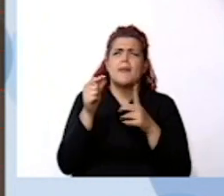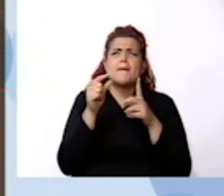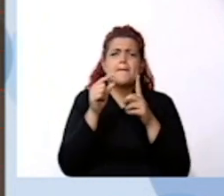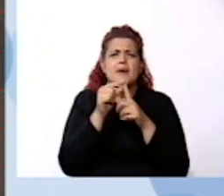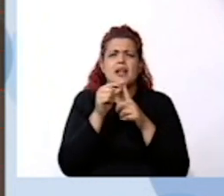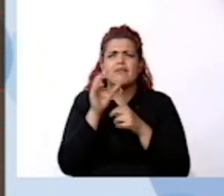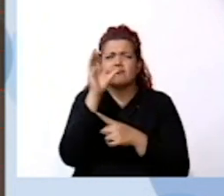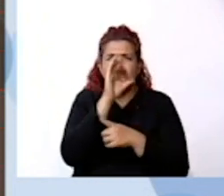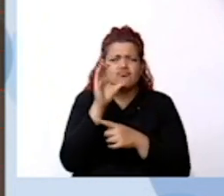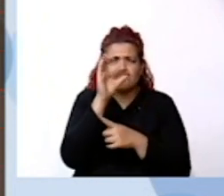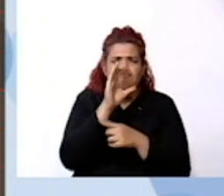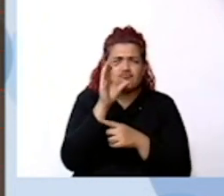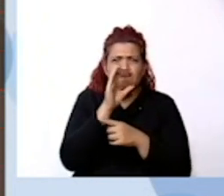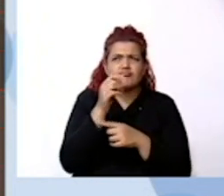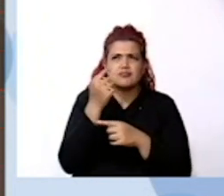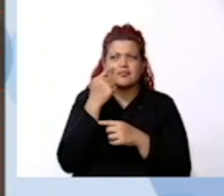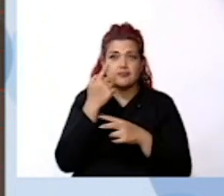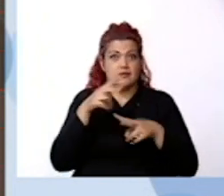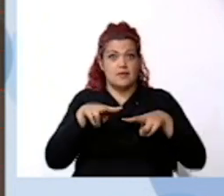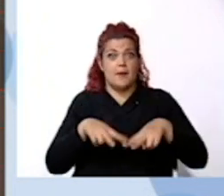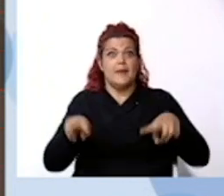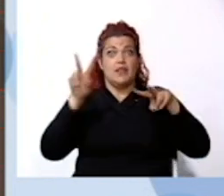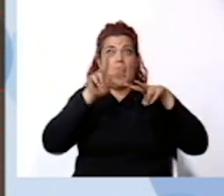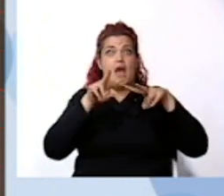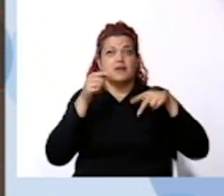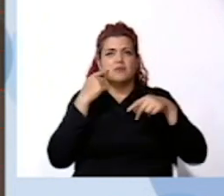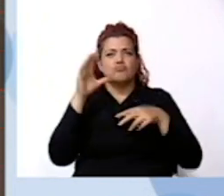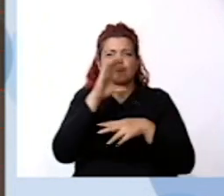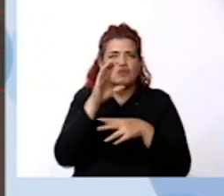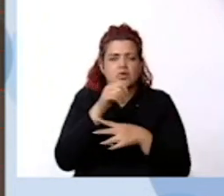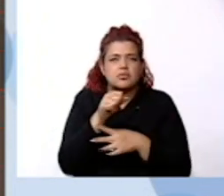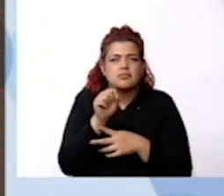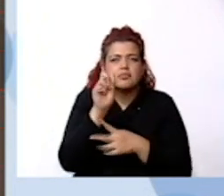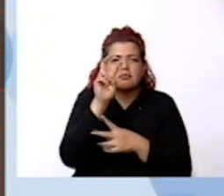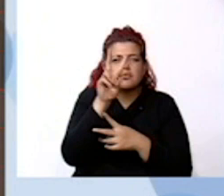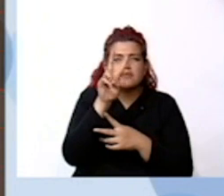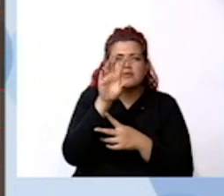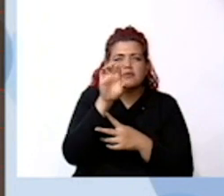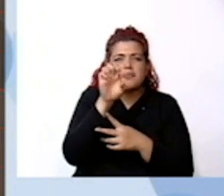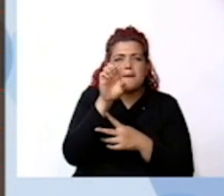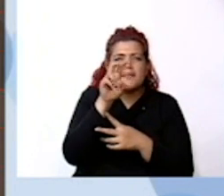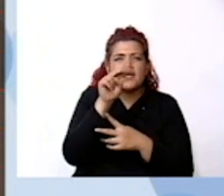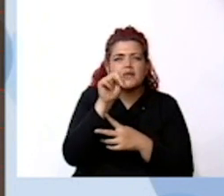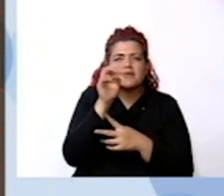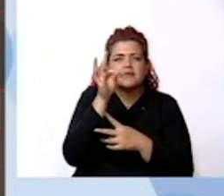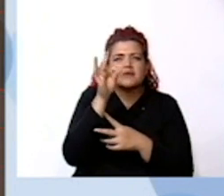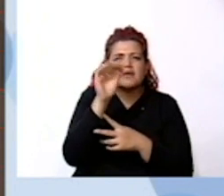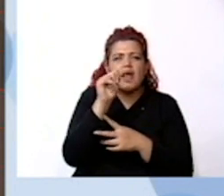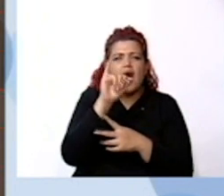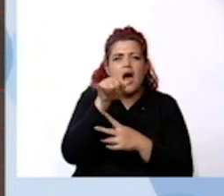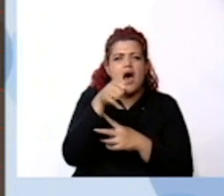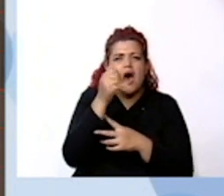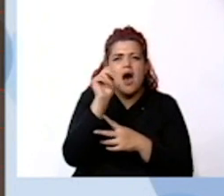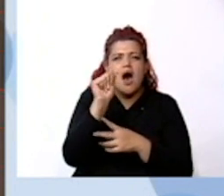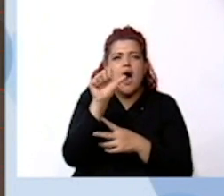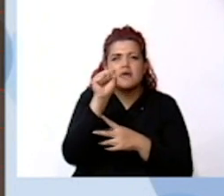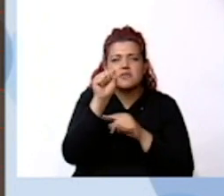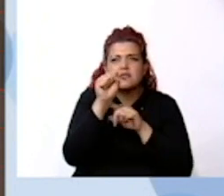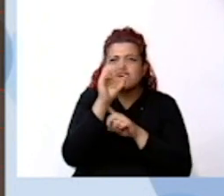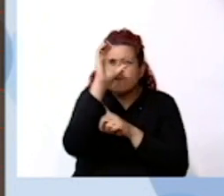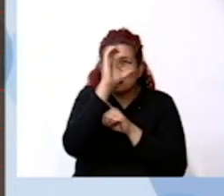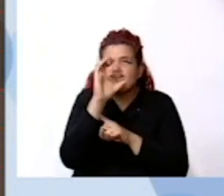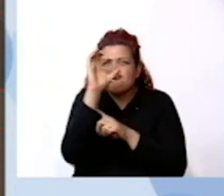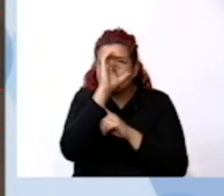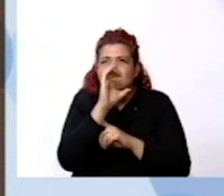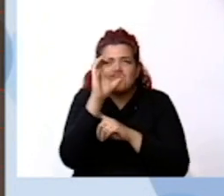palabra, ventajas. ¿A dónde estará la palabra ventajas? Todas las